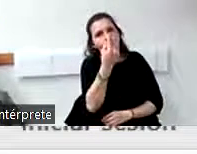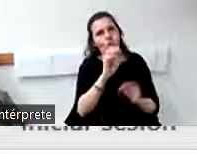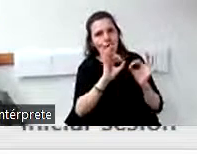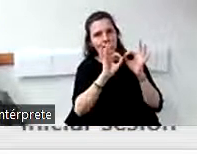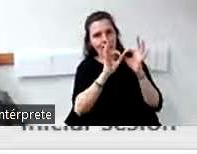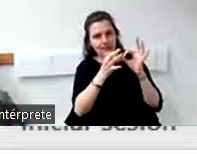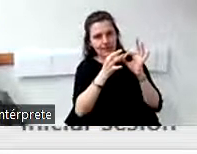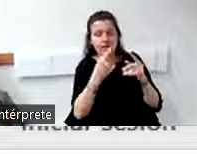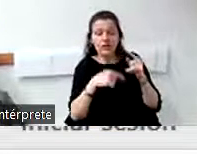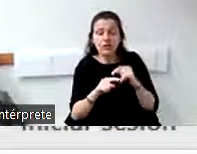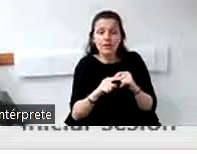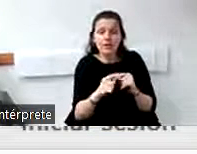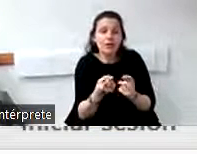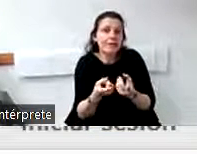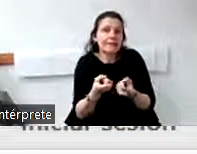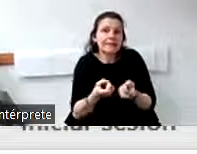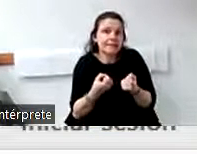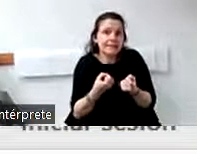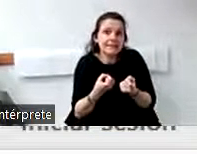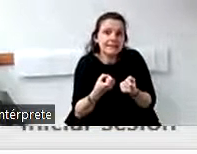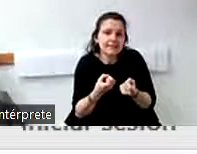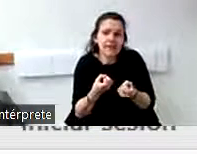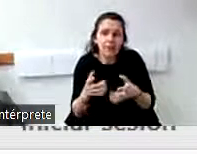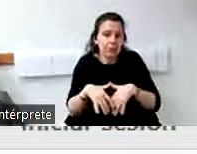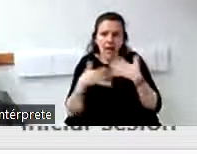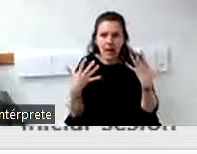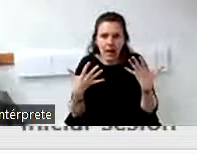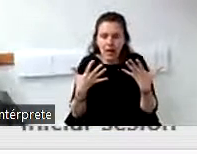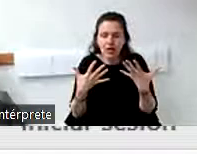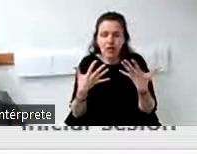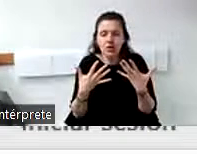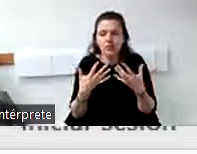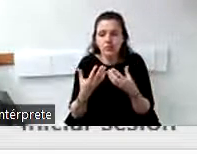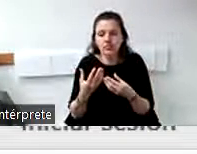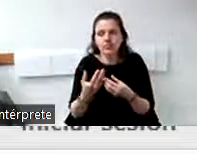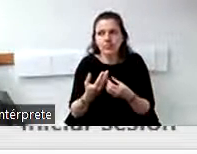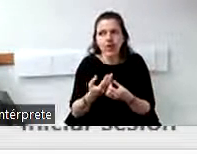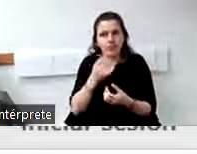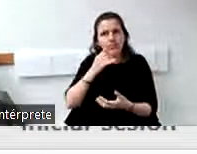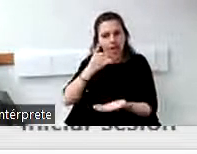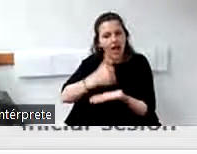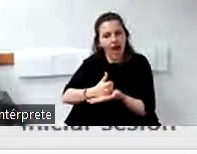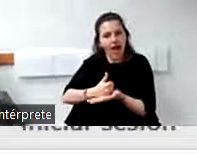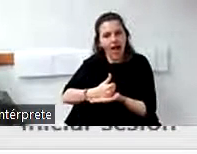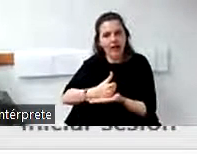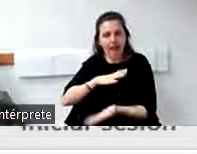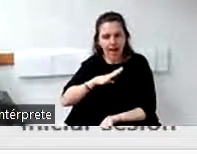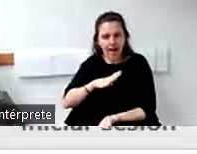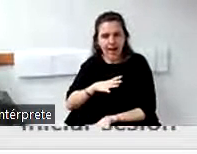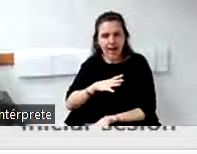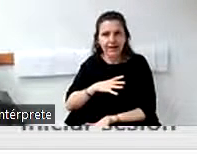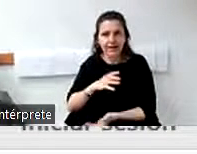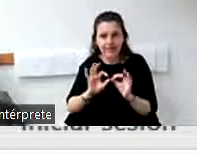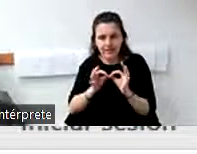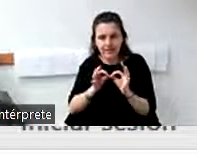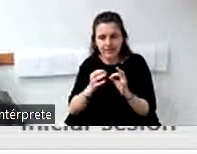se necesite para la propia institución. Por ahí, en algún departamento, capaz que no es por institución y